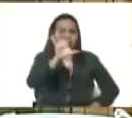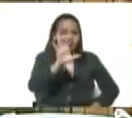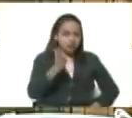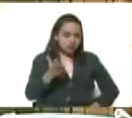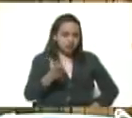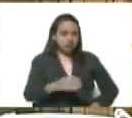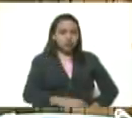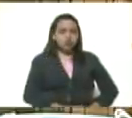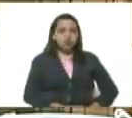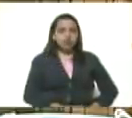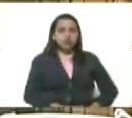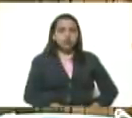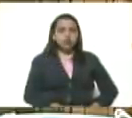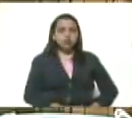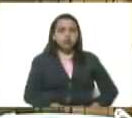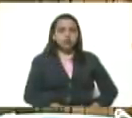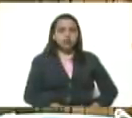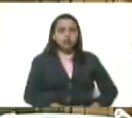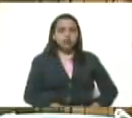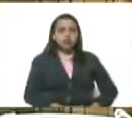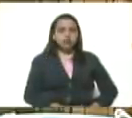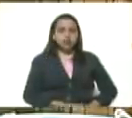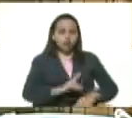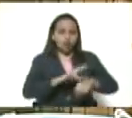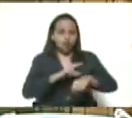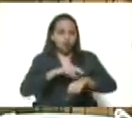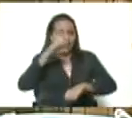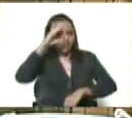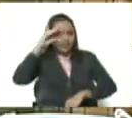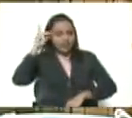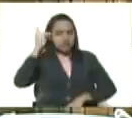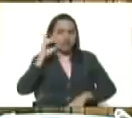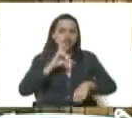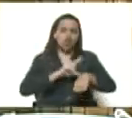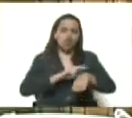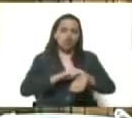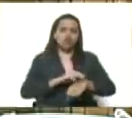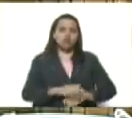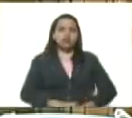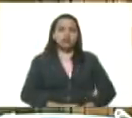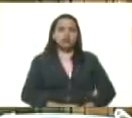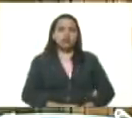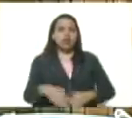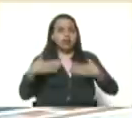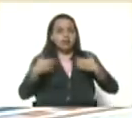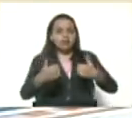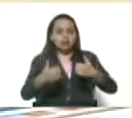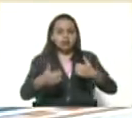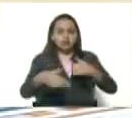equivoco. Doctora Delcy Rodríguez, doctor Alvarado.